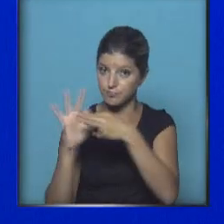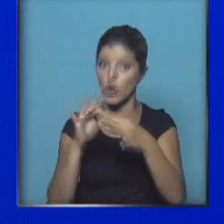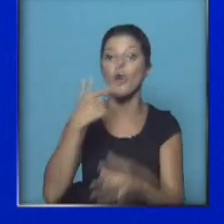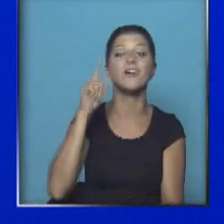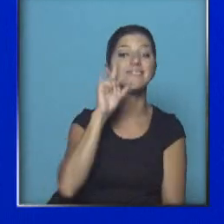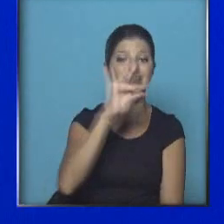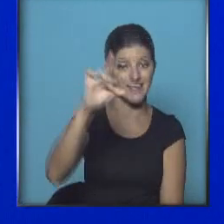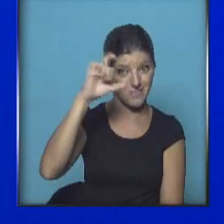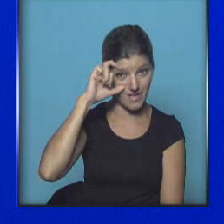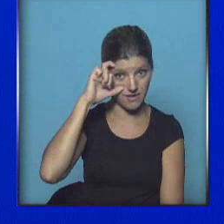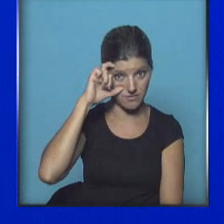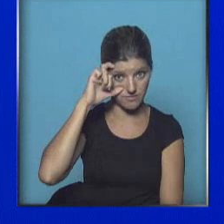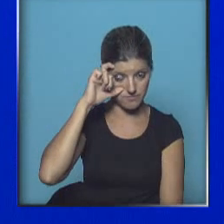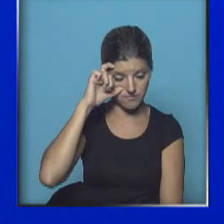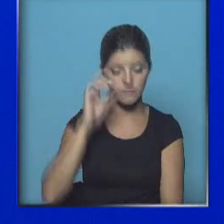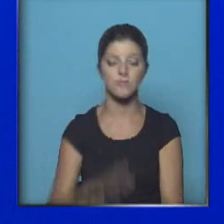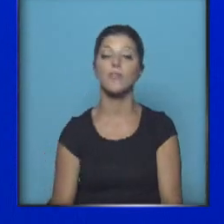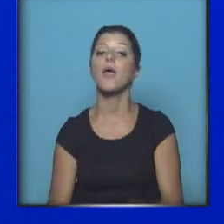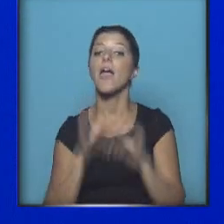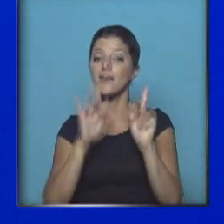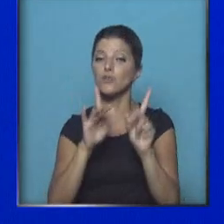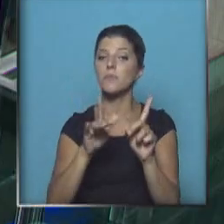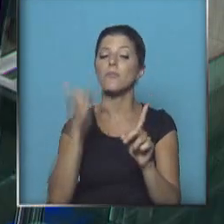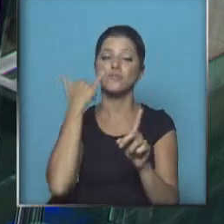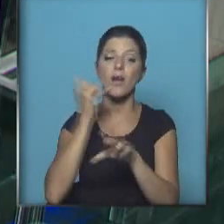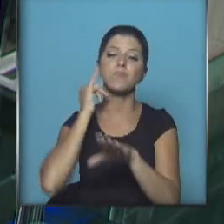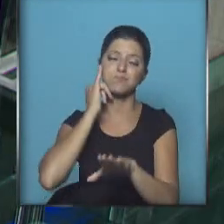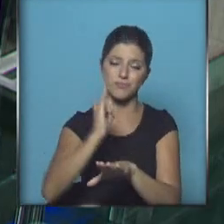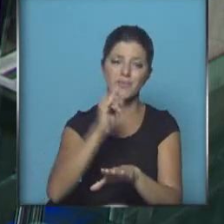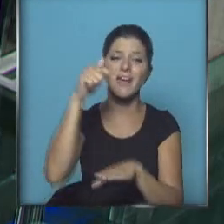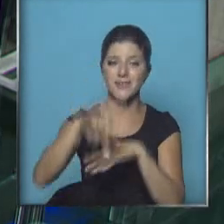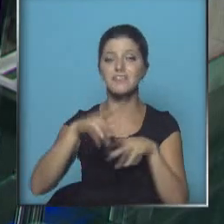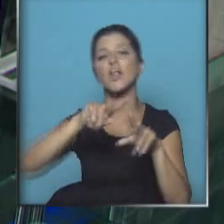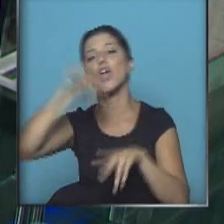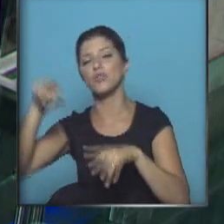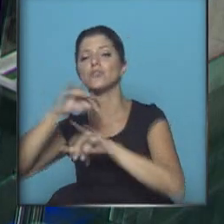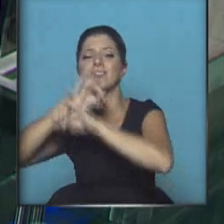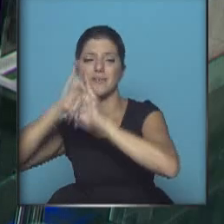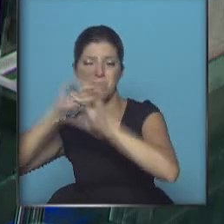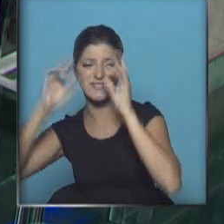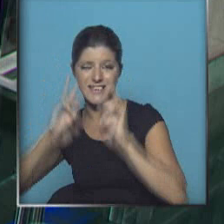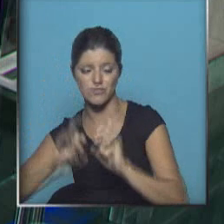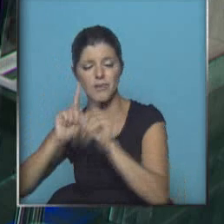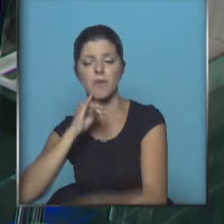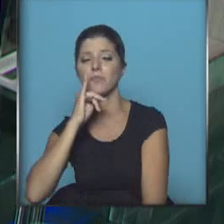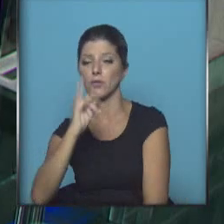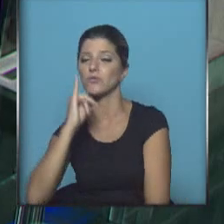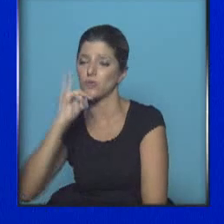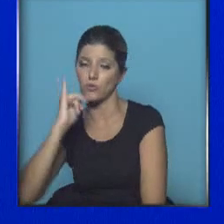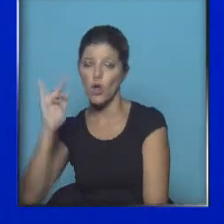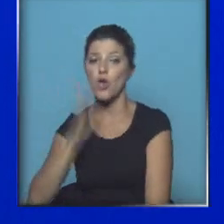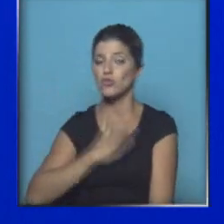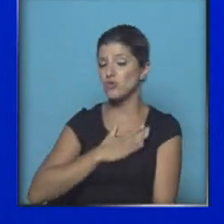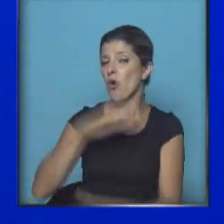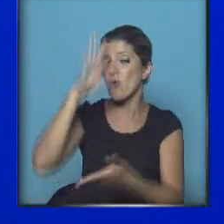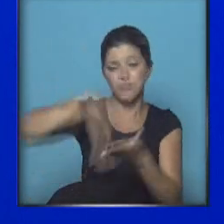de informaciones. Esto ha sido denunciado en esta causa, en otras causas. Yo he escrito muchas notas sobre ese